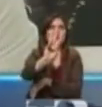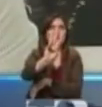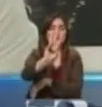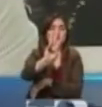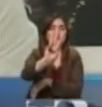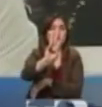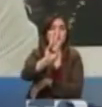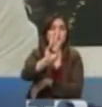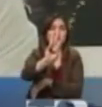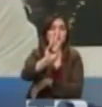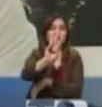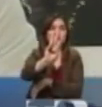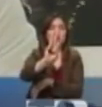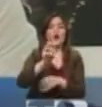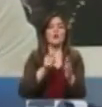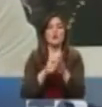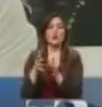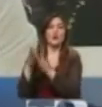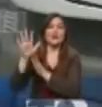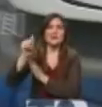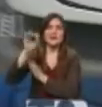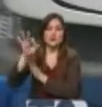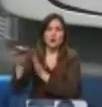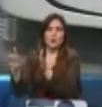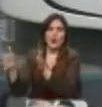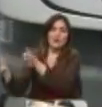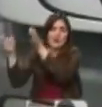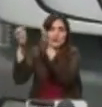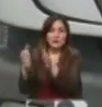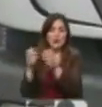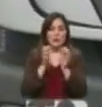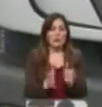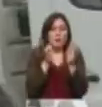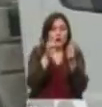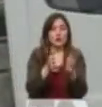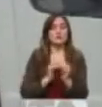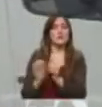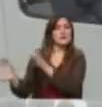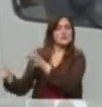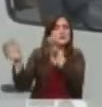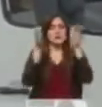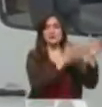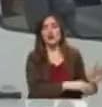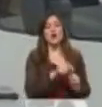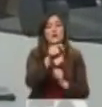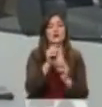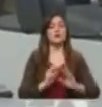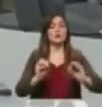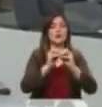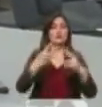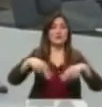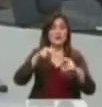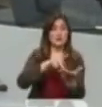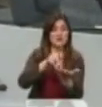unidades, para carga lateral 19 unidades. Se había indicado que con el incremento en la tasa de recolección de basura que entró en vigencia el